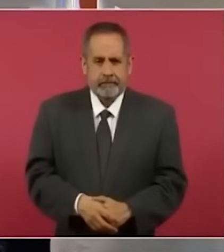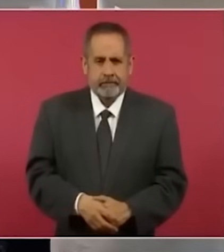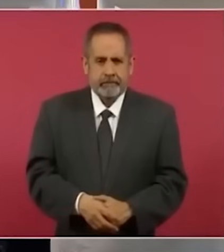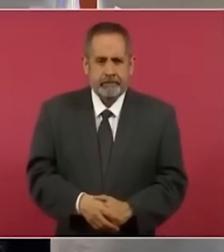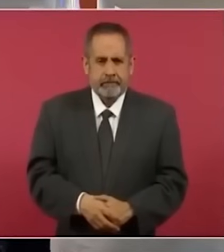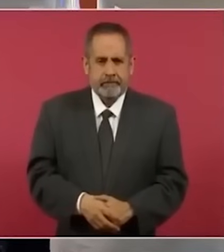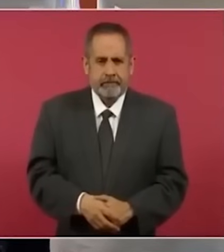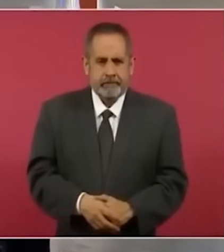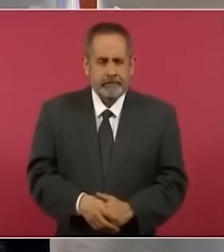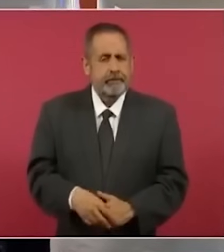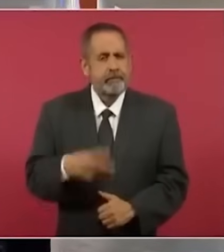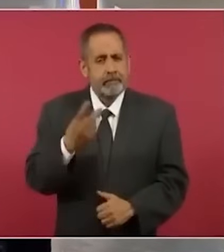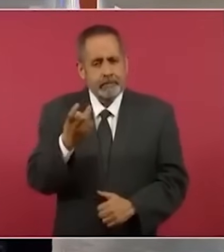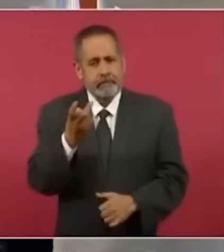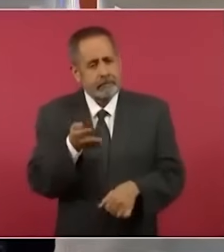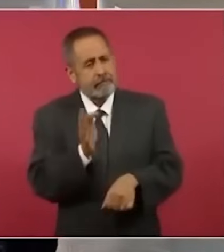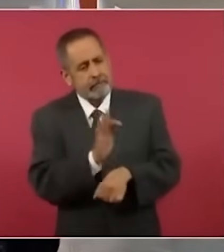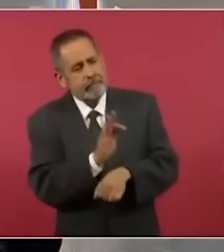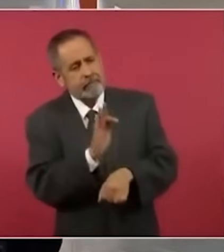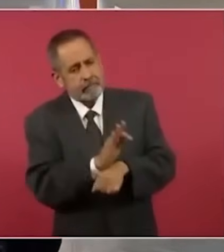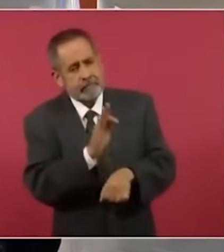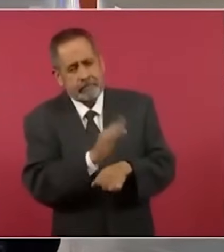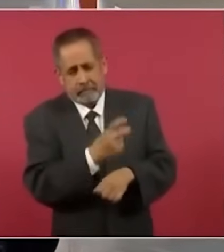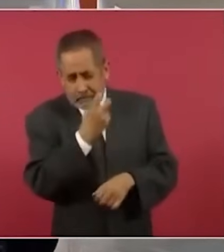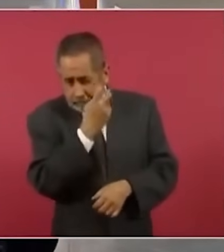Pues eso es lo que están defendiendo.